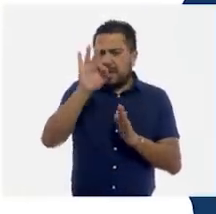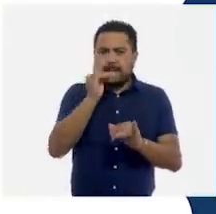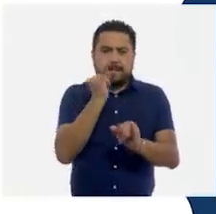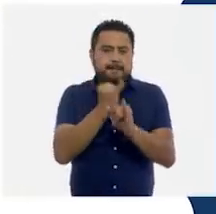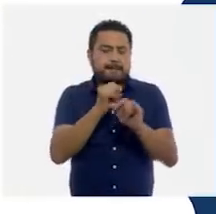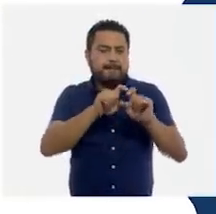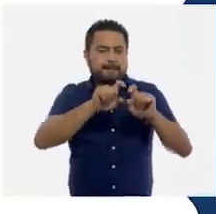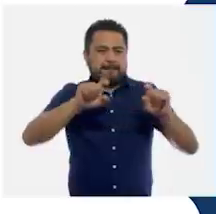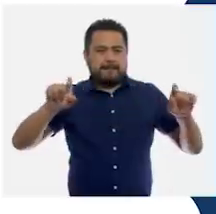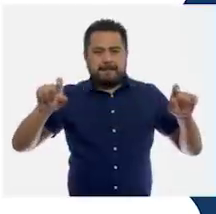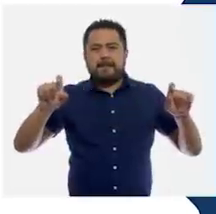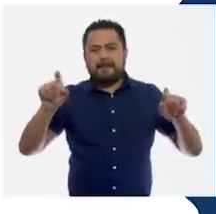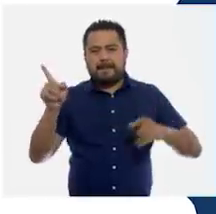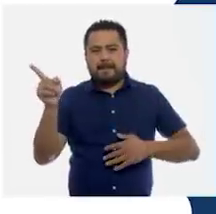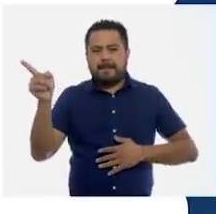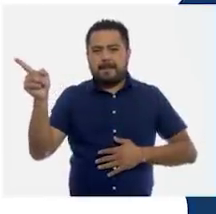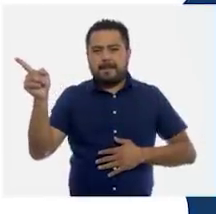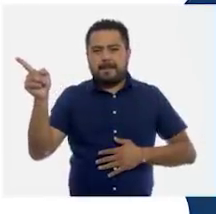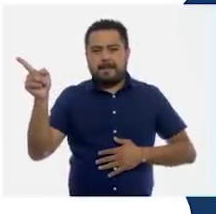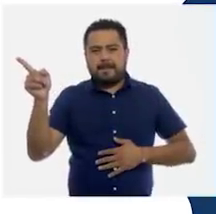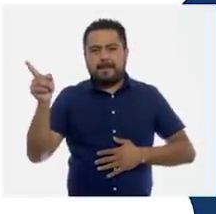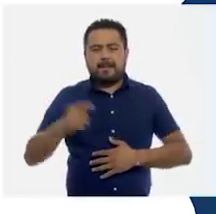página